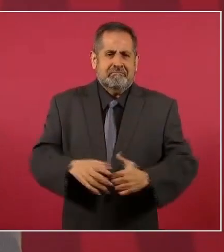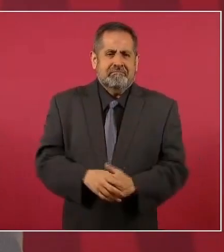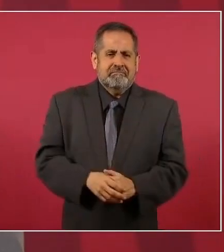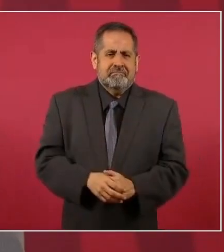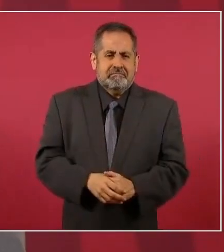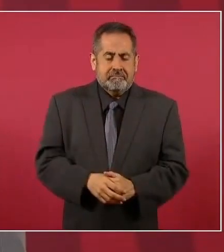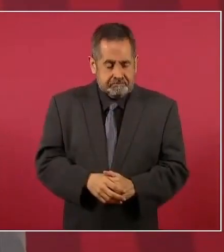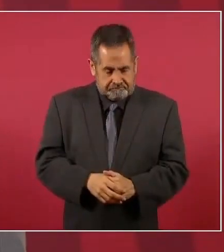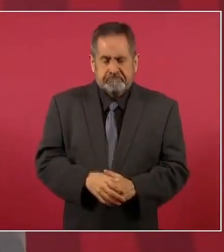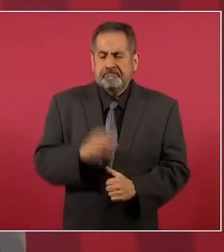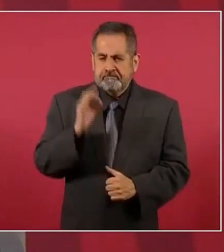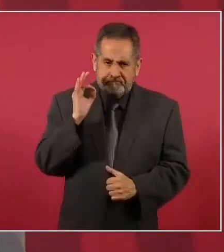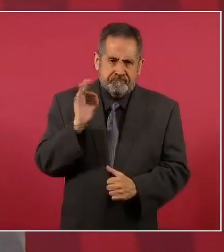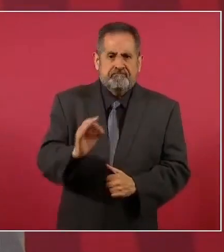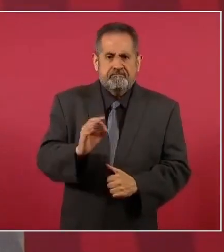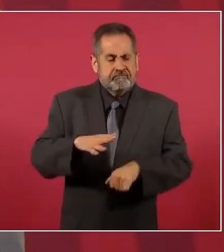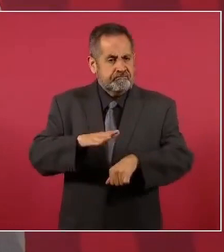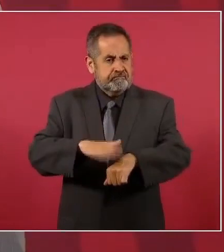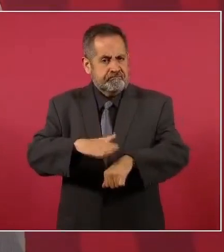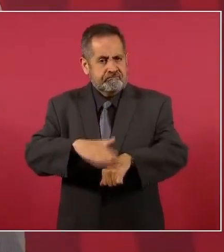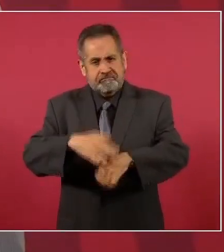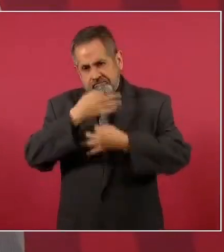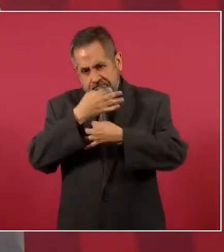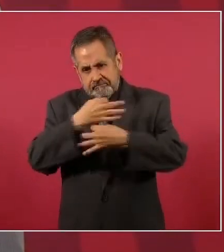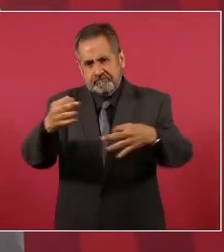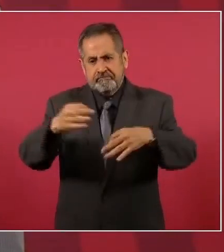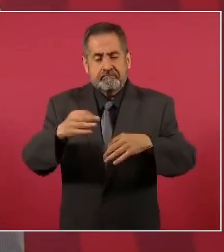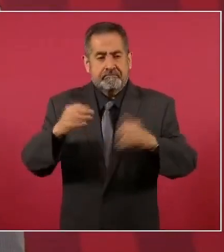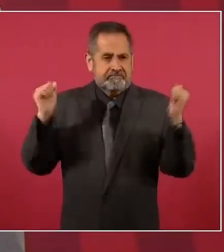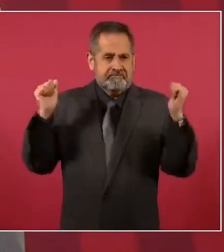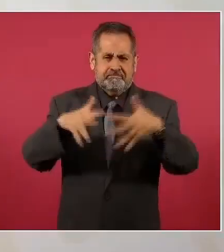Entonces va a haber una marcha.